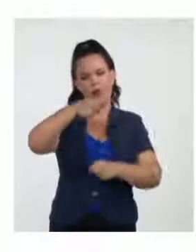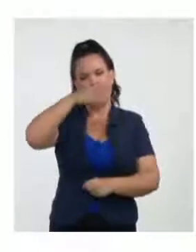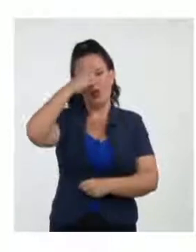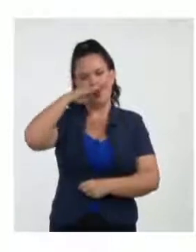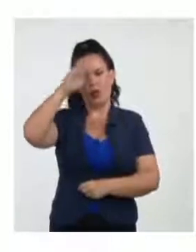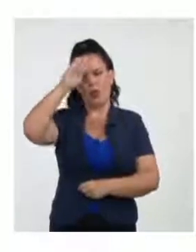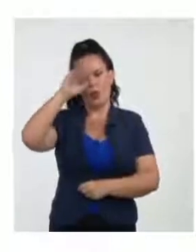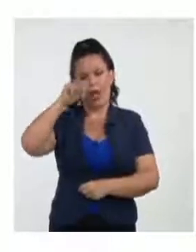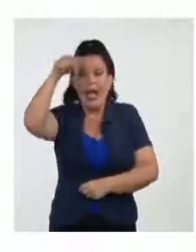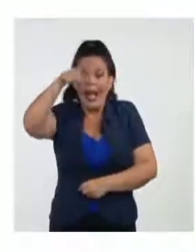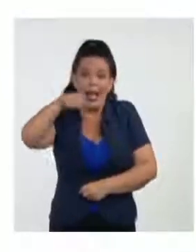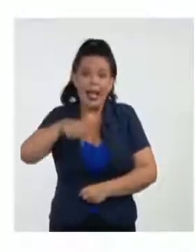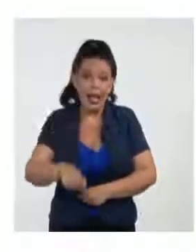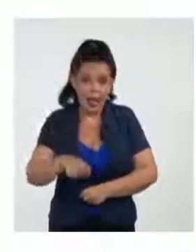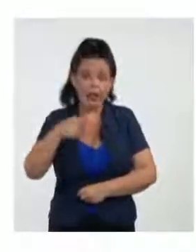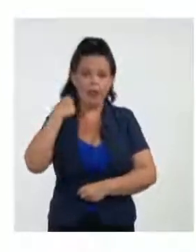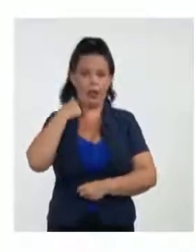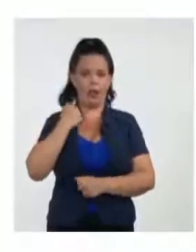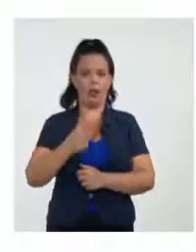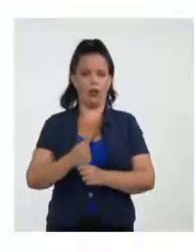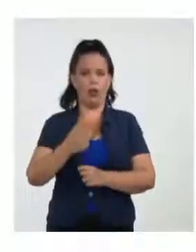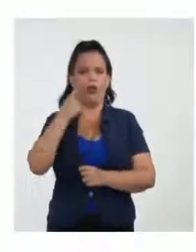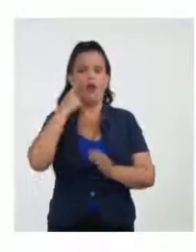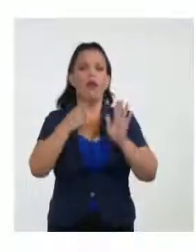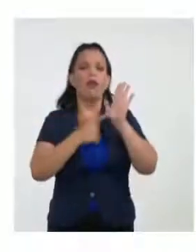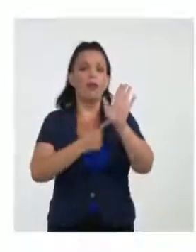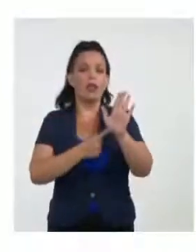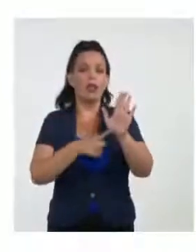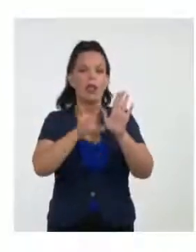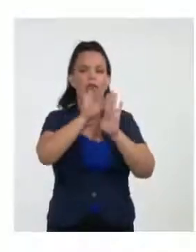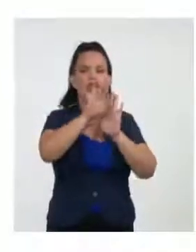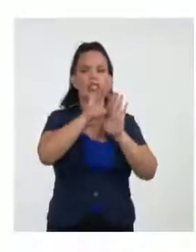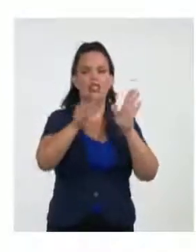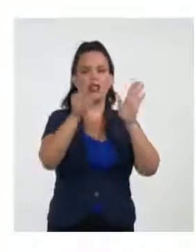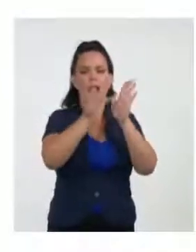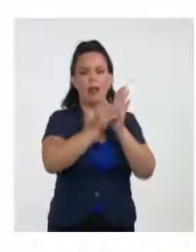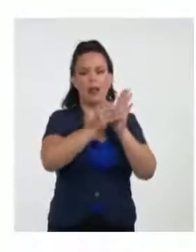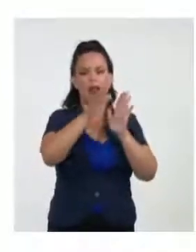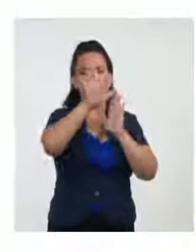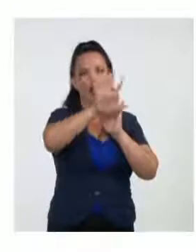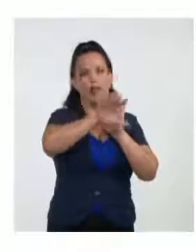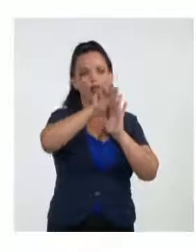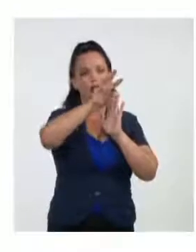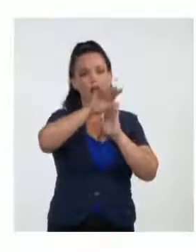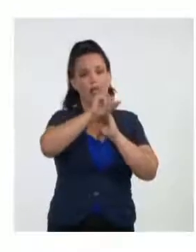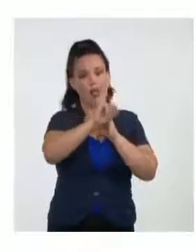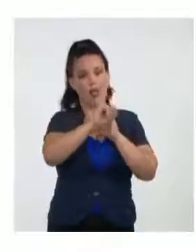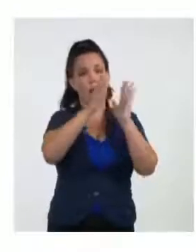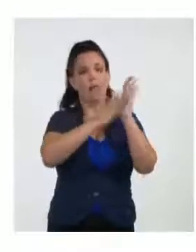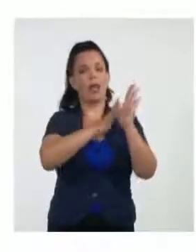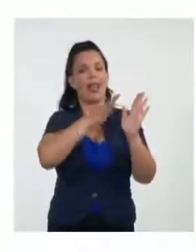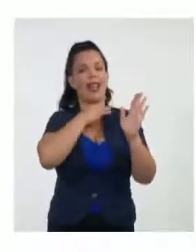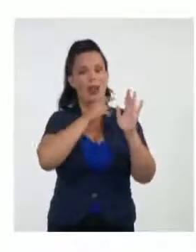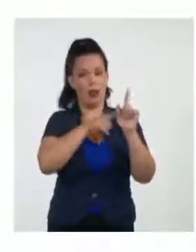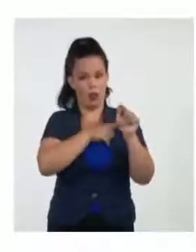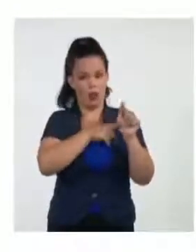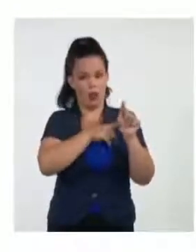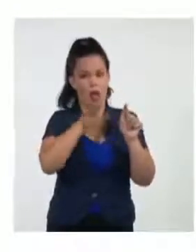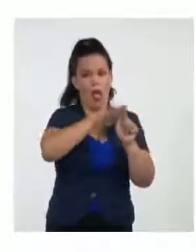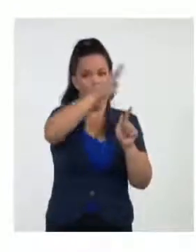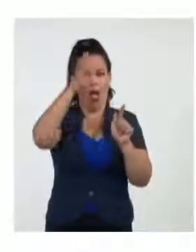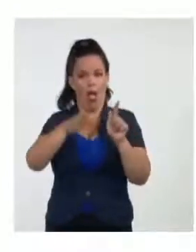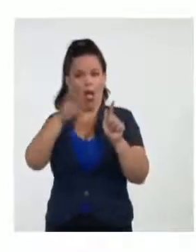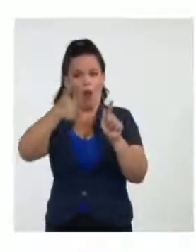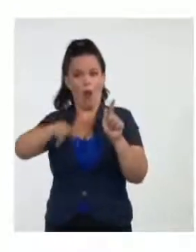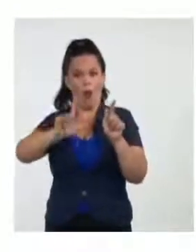año. Fíjense como de 15.536 en el mes de enero, ya en el mes de julio, en sus